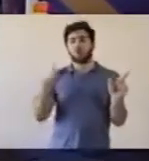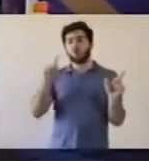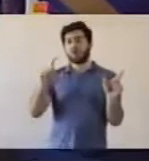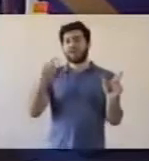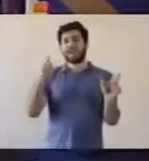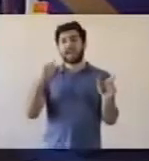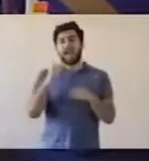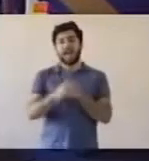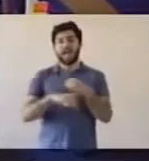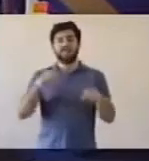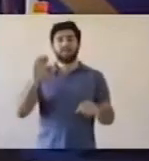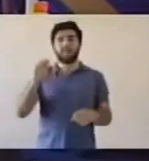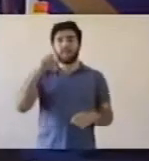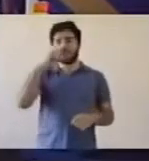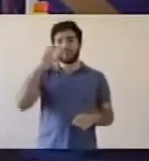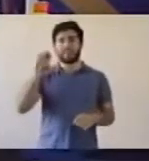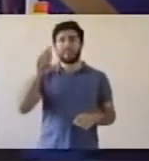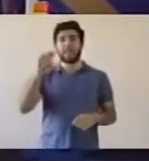y cafetería.